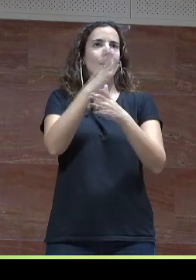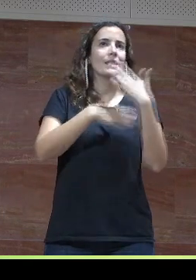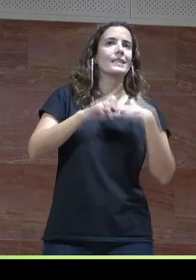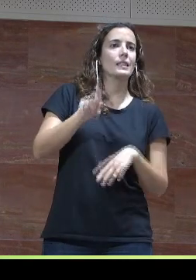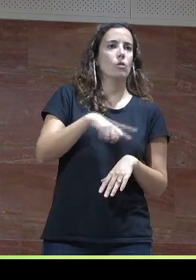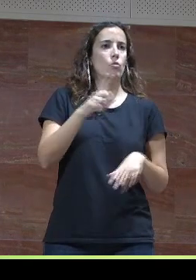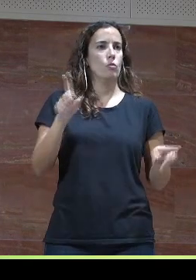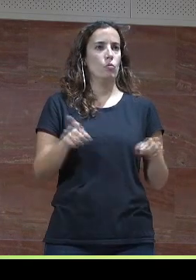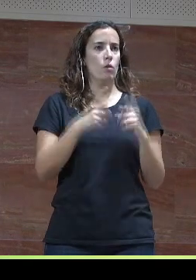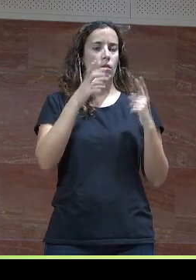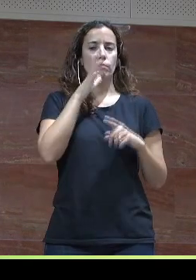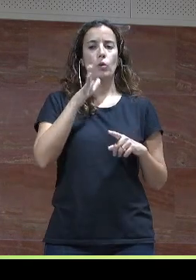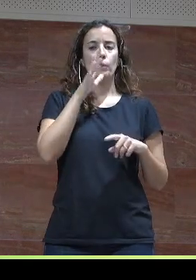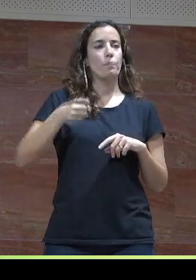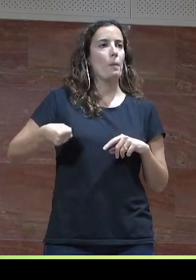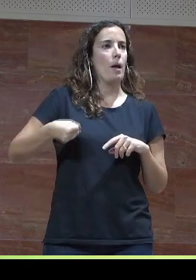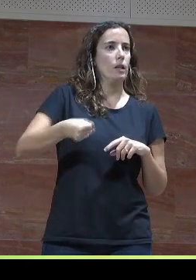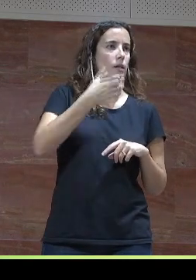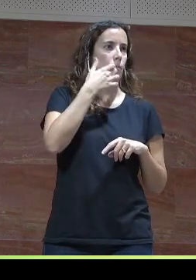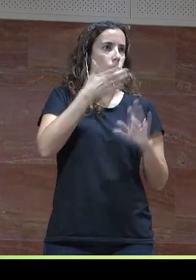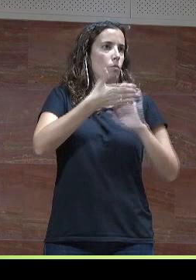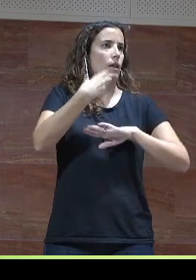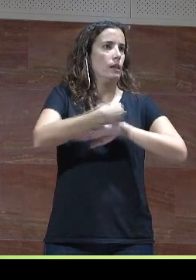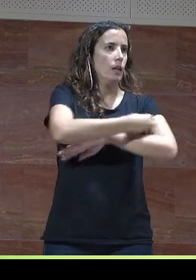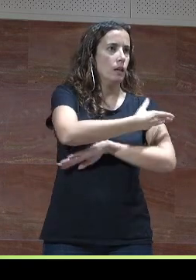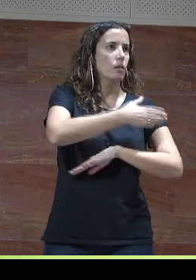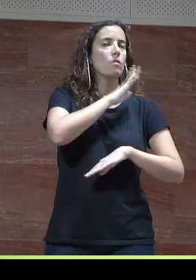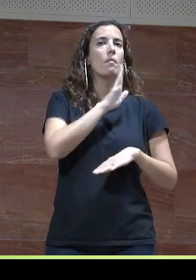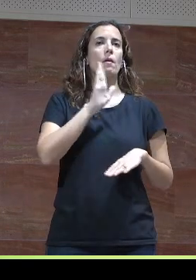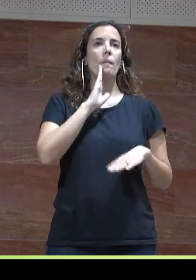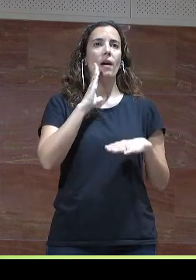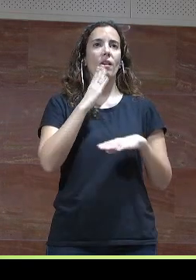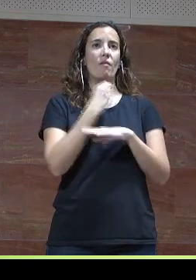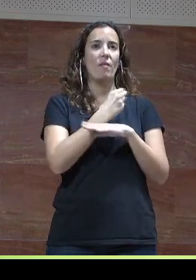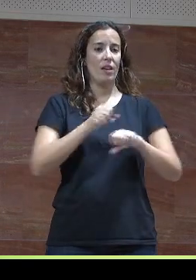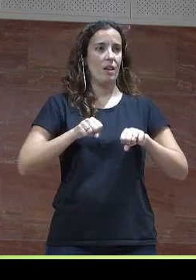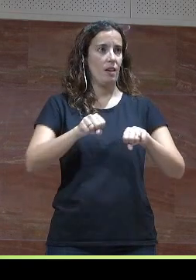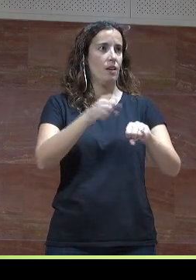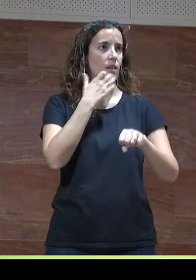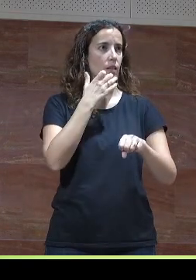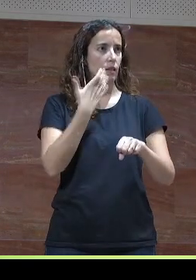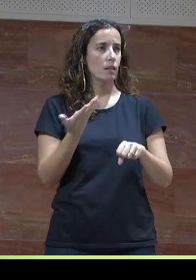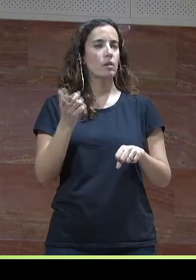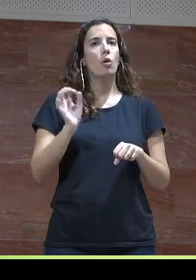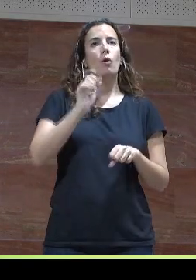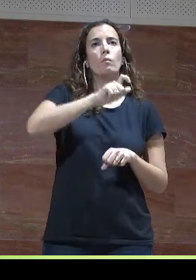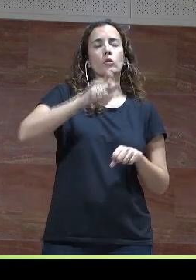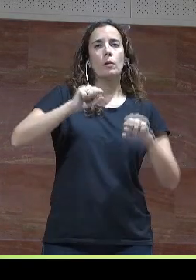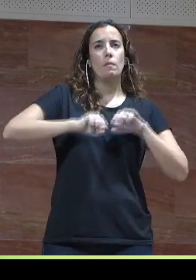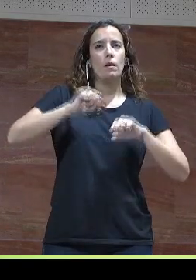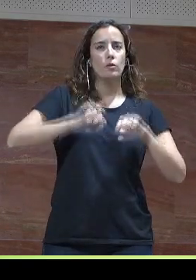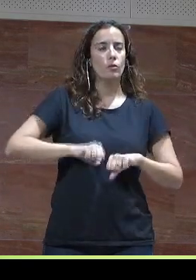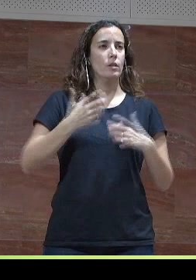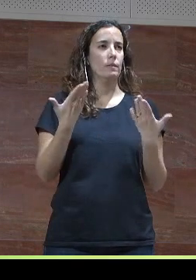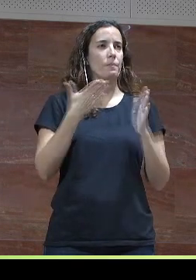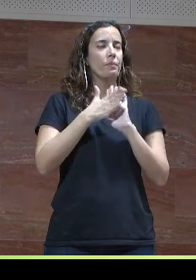El que llevaba una maleta porque se iba a la estación del tren, la mamá que iba con el bebé en el carrito, las personas mayores, que no